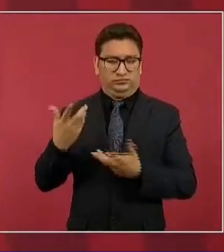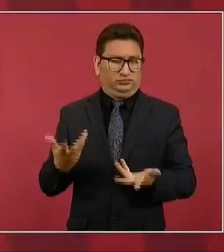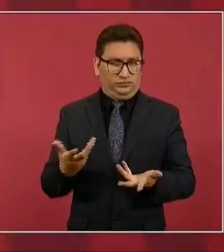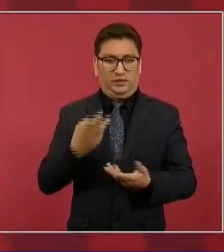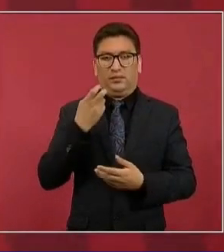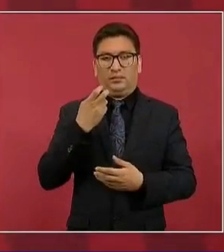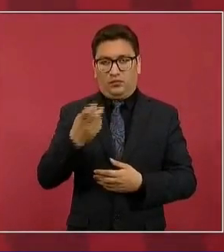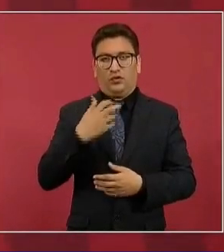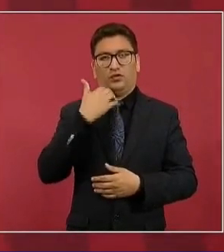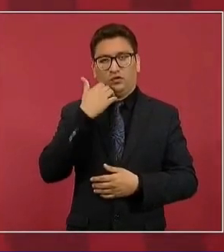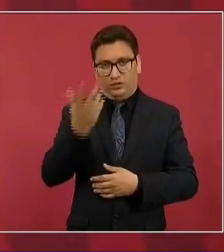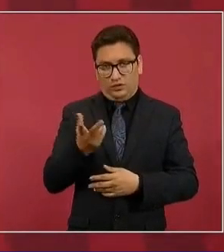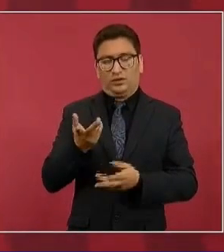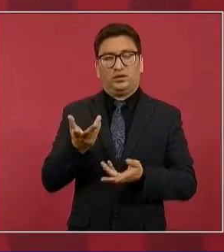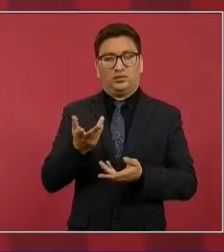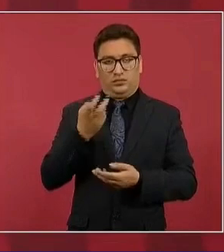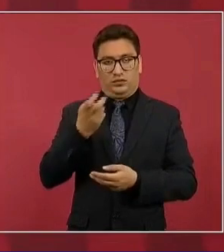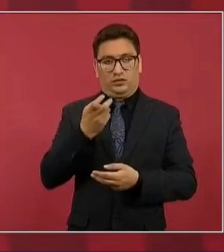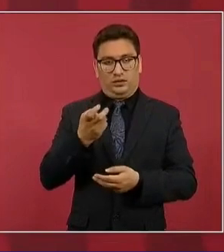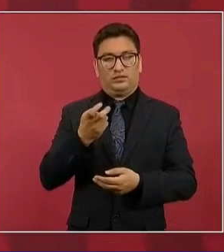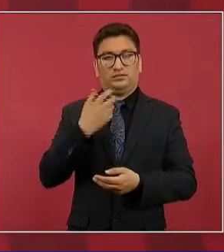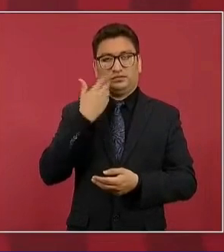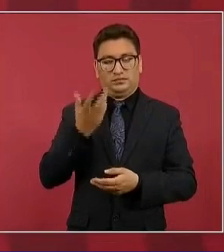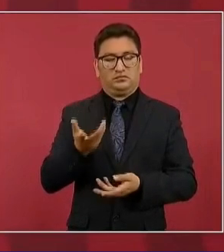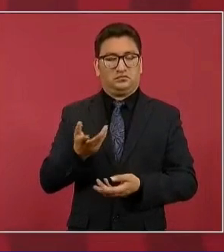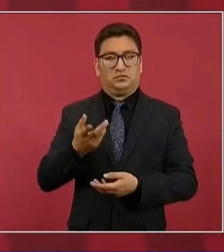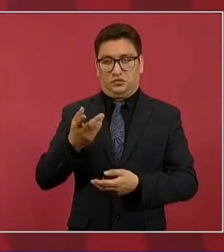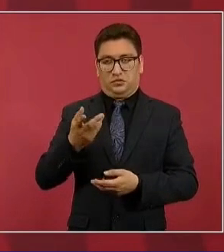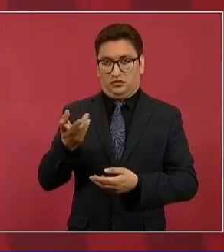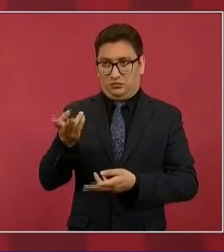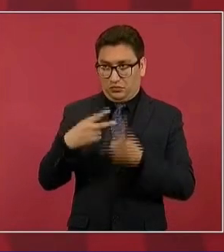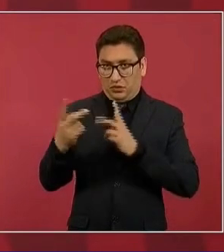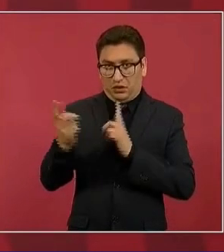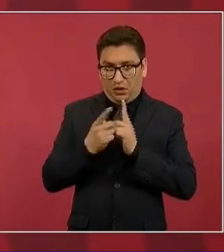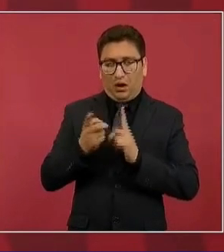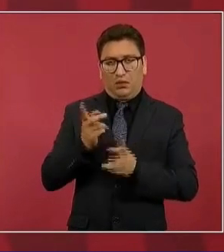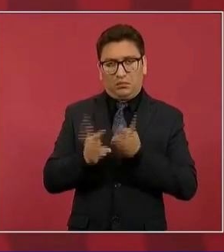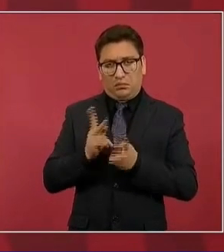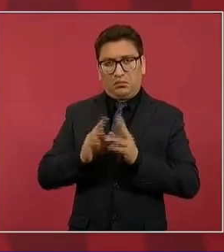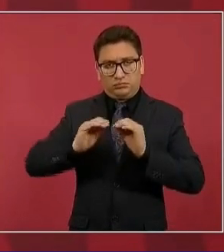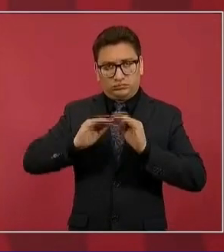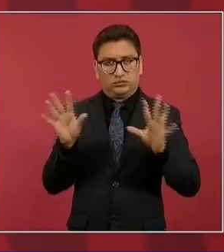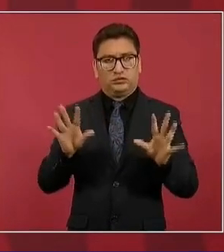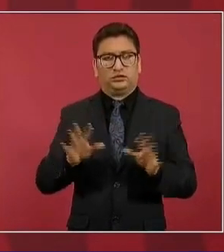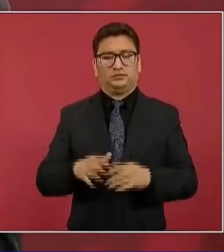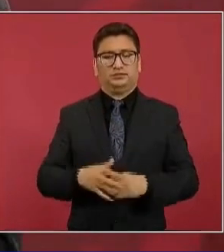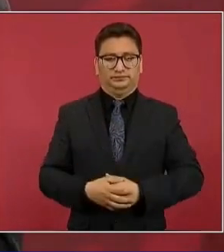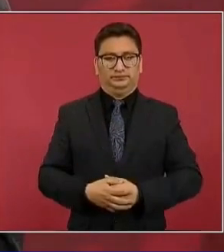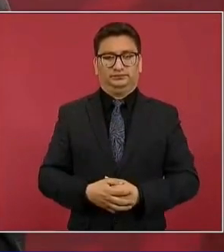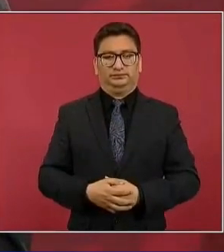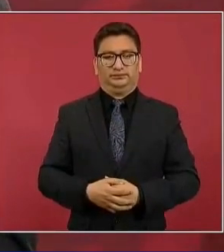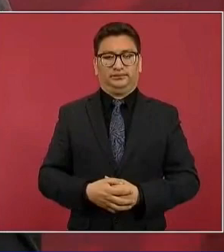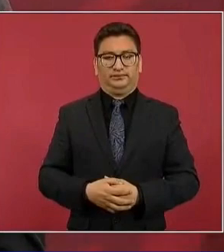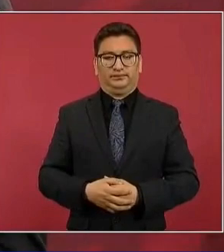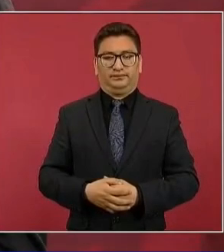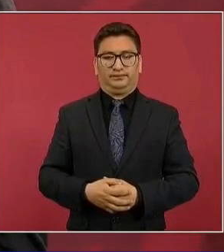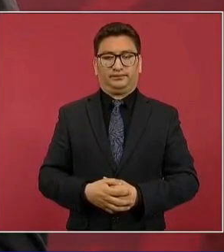Entonces, eso es lo que queremos que se aclare y, repito,